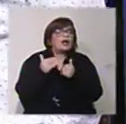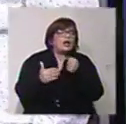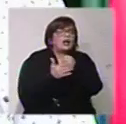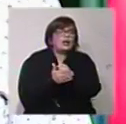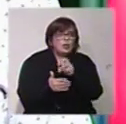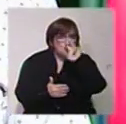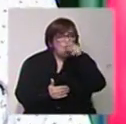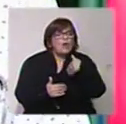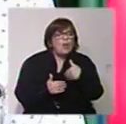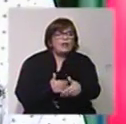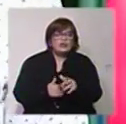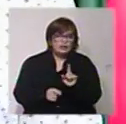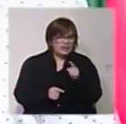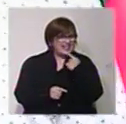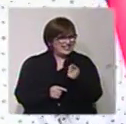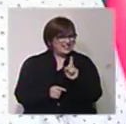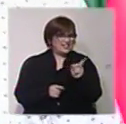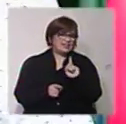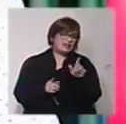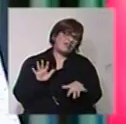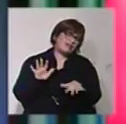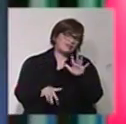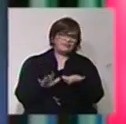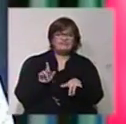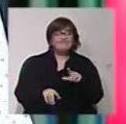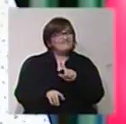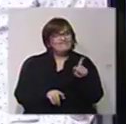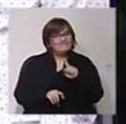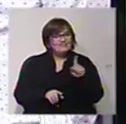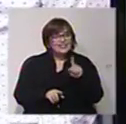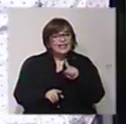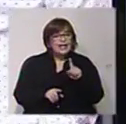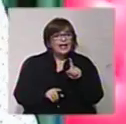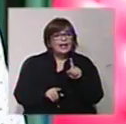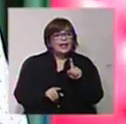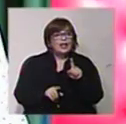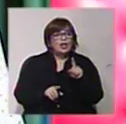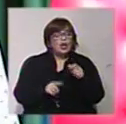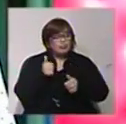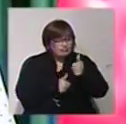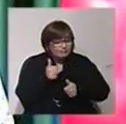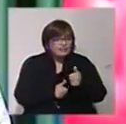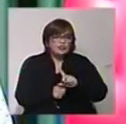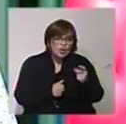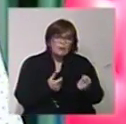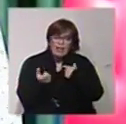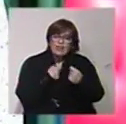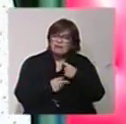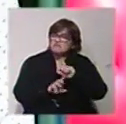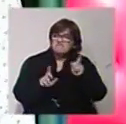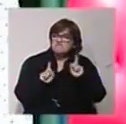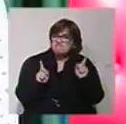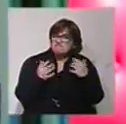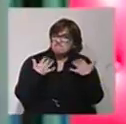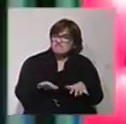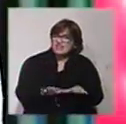algo? No. Sí, depende mucho. No me meto en esas cosas. ¿Llenaste alguna penca? Vos sabés que no, me mandaron varias, bien. Pero no sé si es de